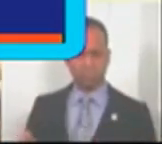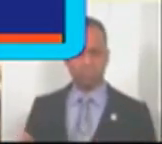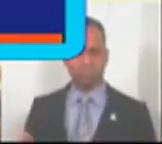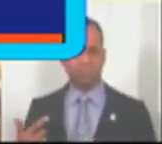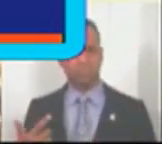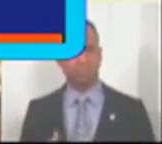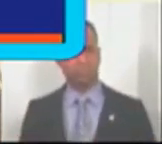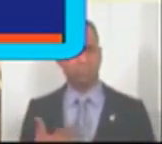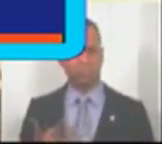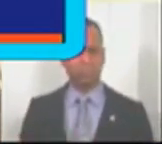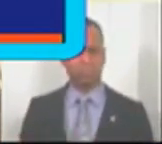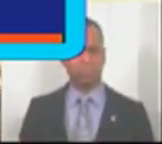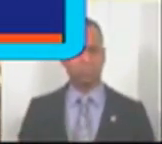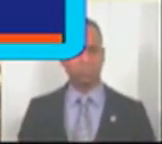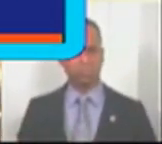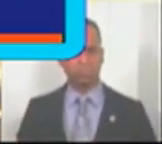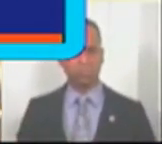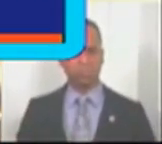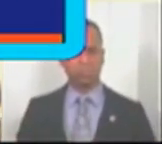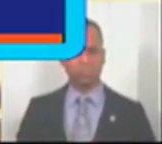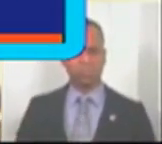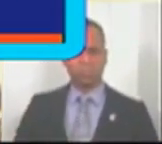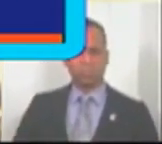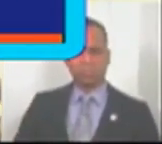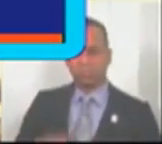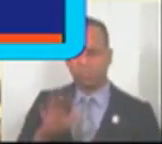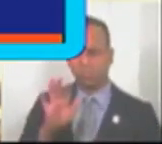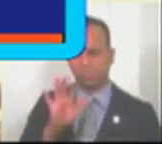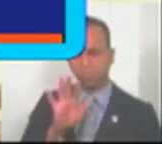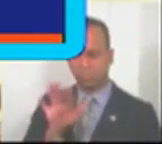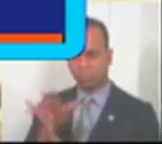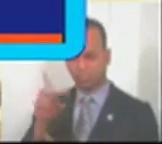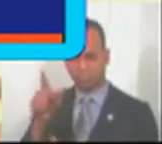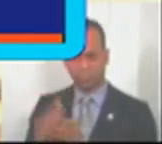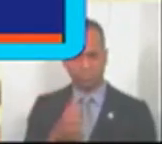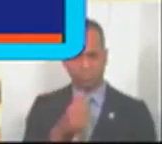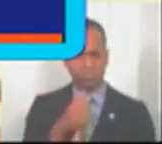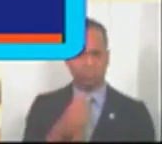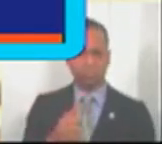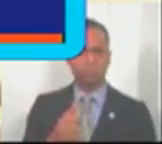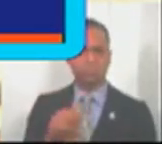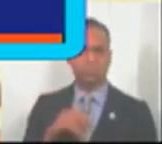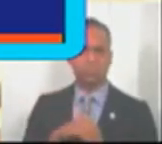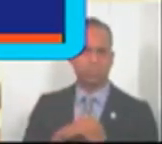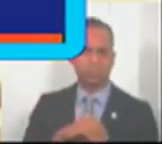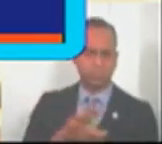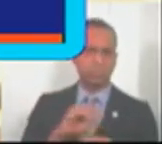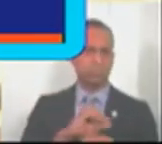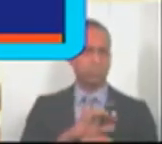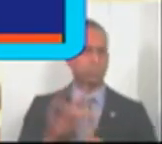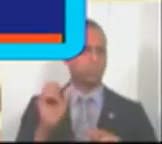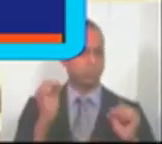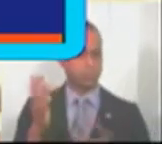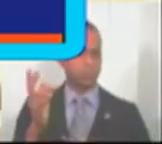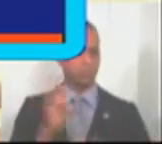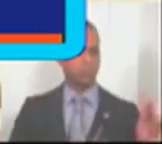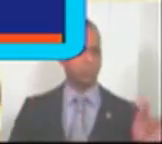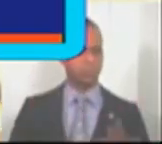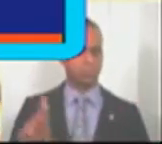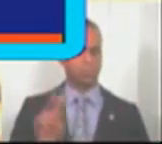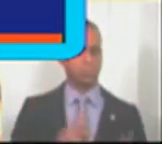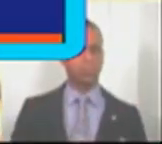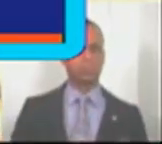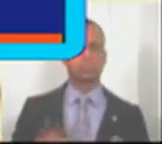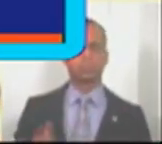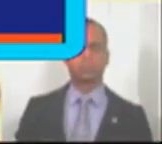Bueno, y por tanto, a su forma, un líder que influye en tantísima gente. Y